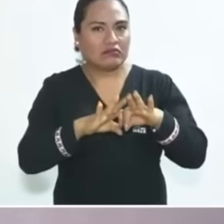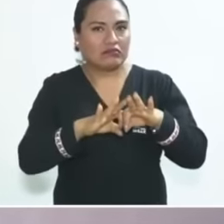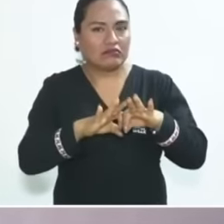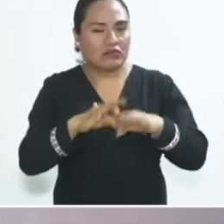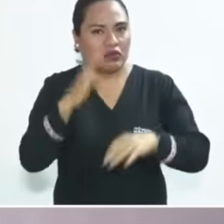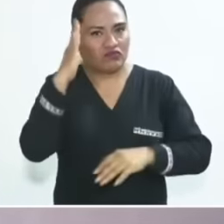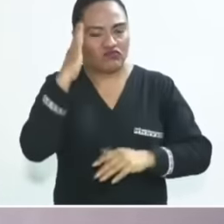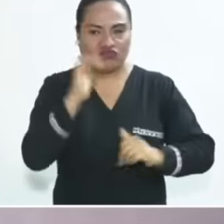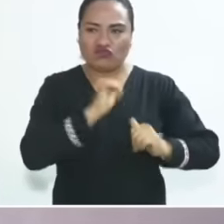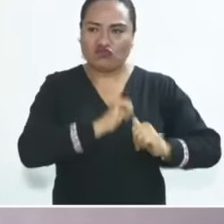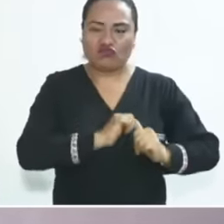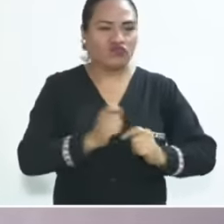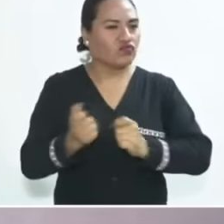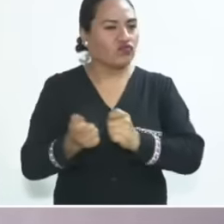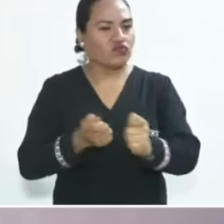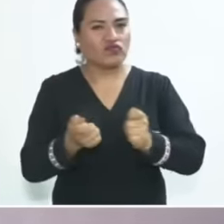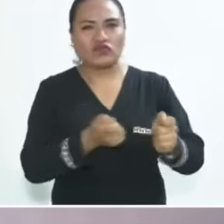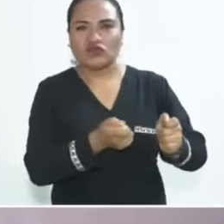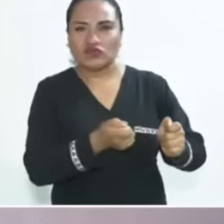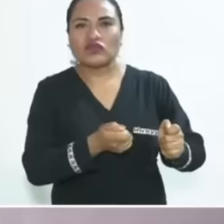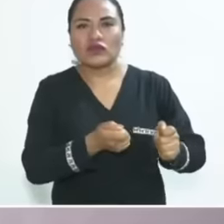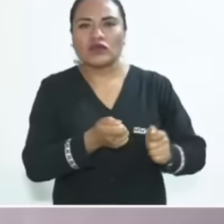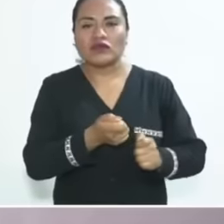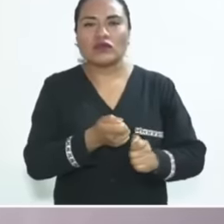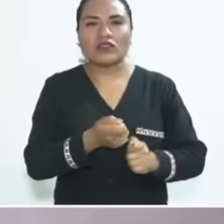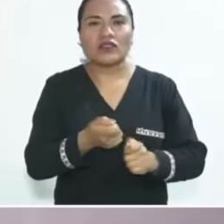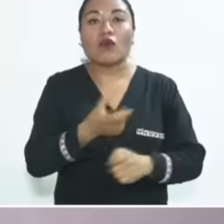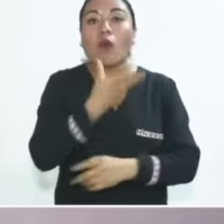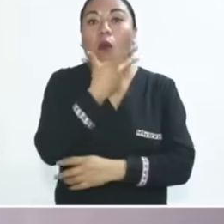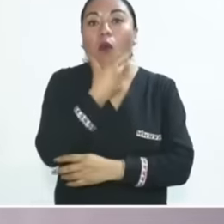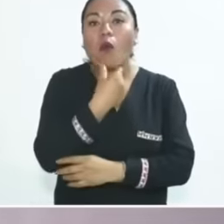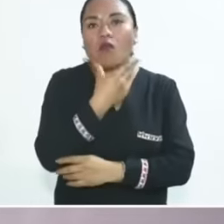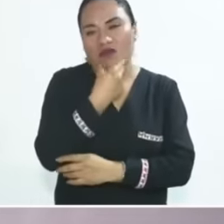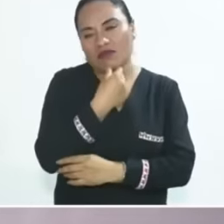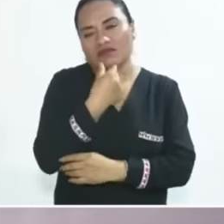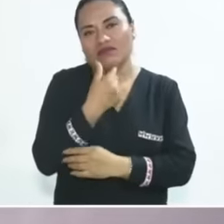los desempeñaban varones.